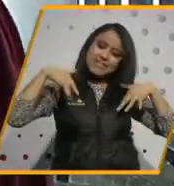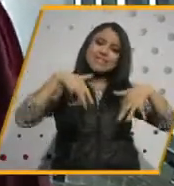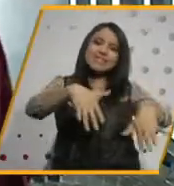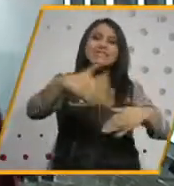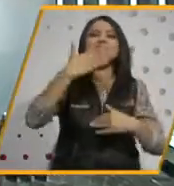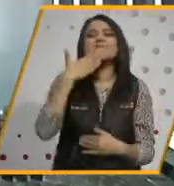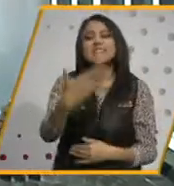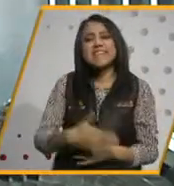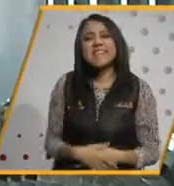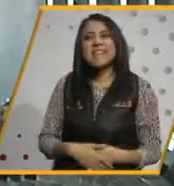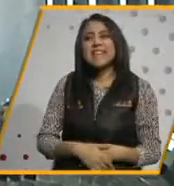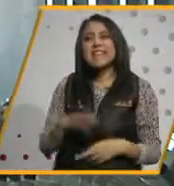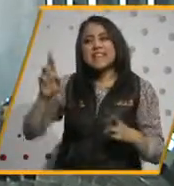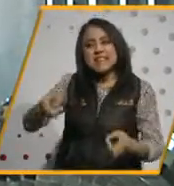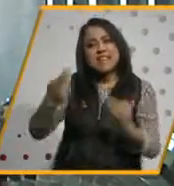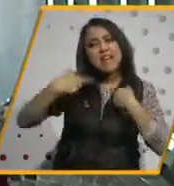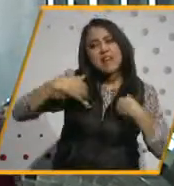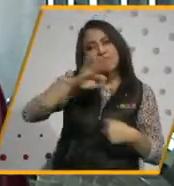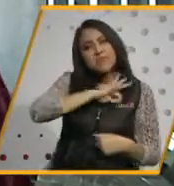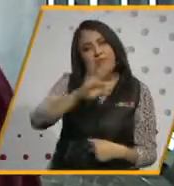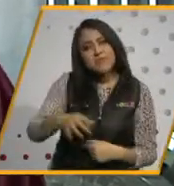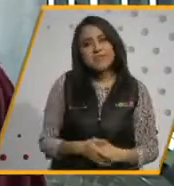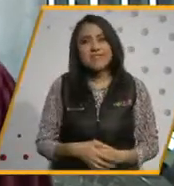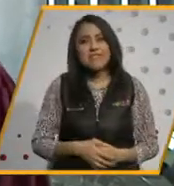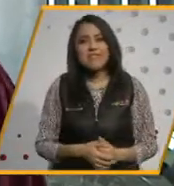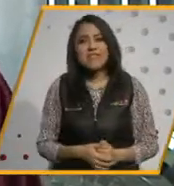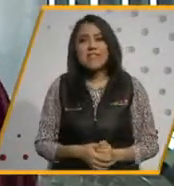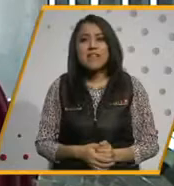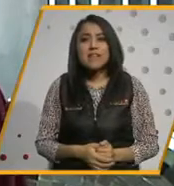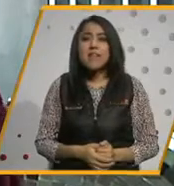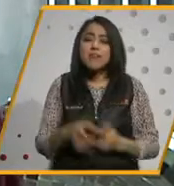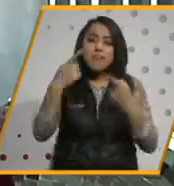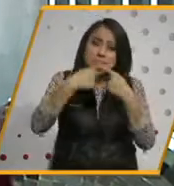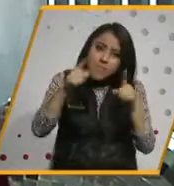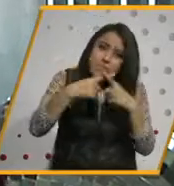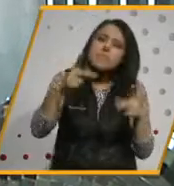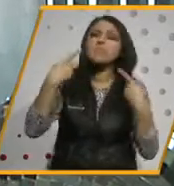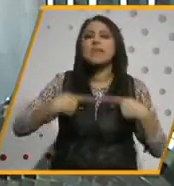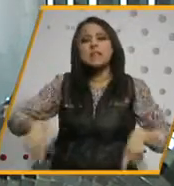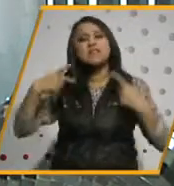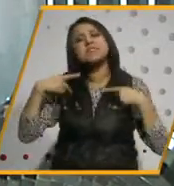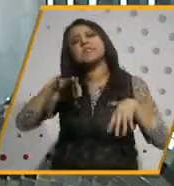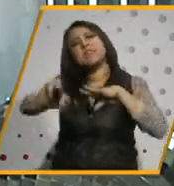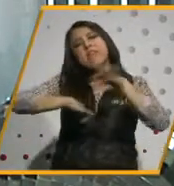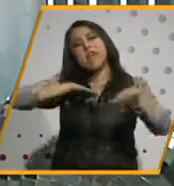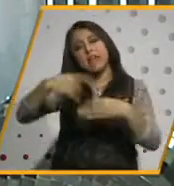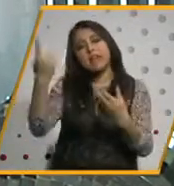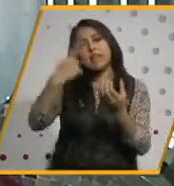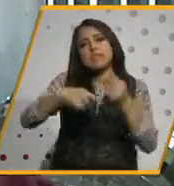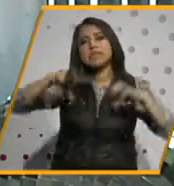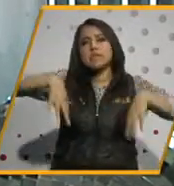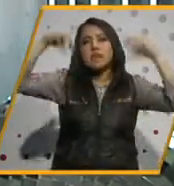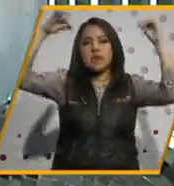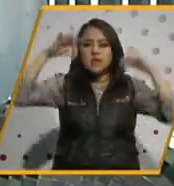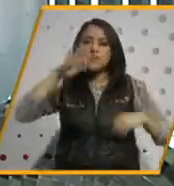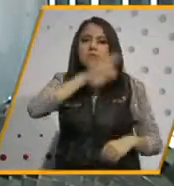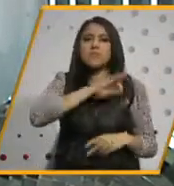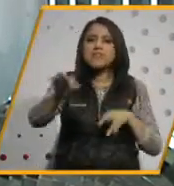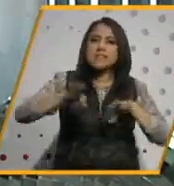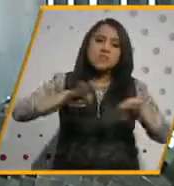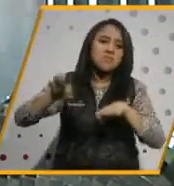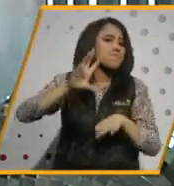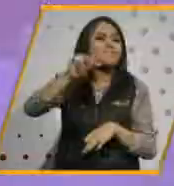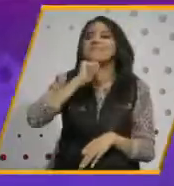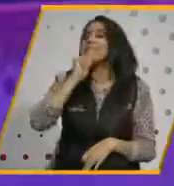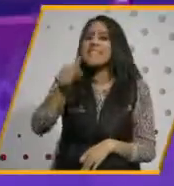pequeño regalo que ustedes nos hacen llegar junto con las personas del circo, pues finalmente no se los podemos pagar con nada,